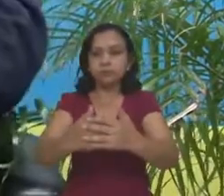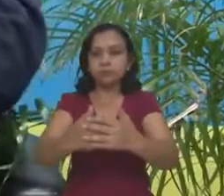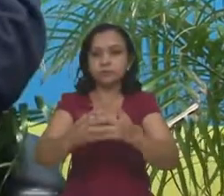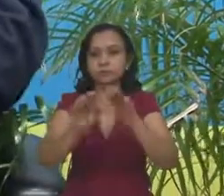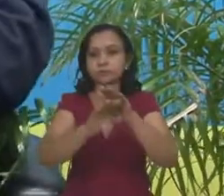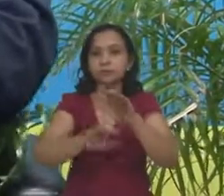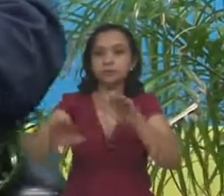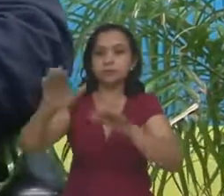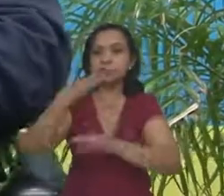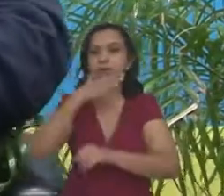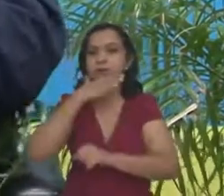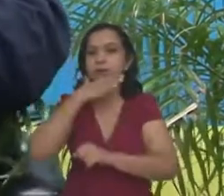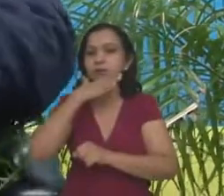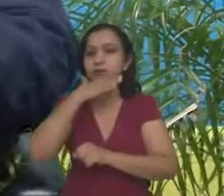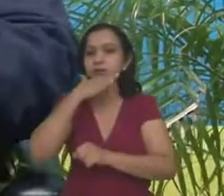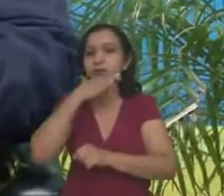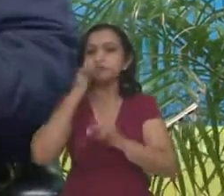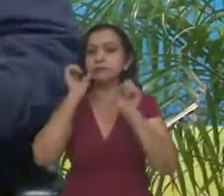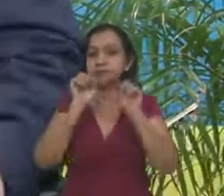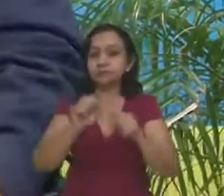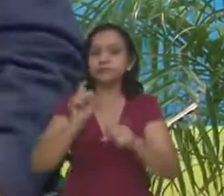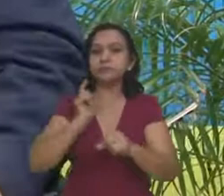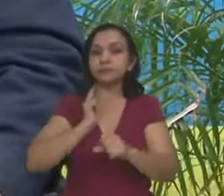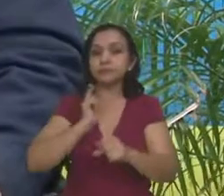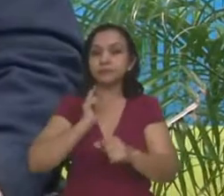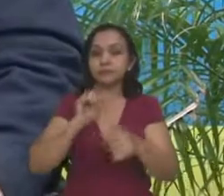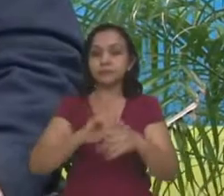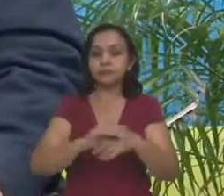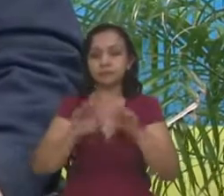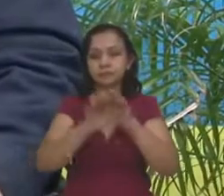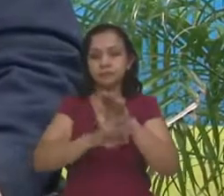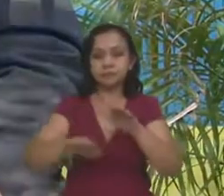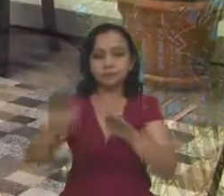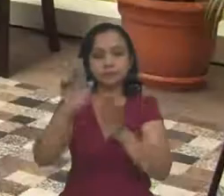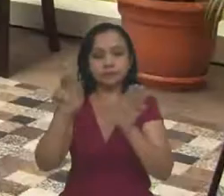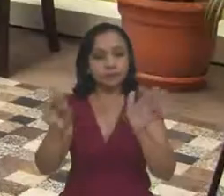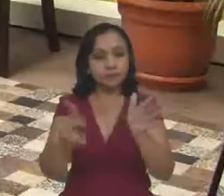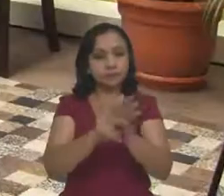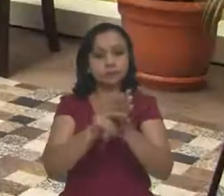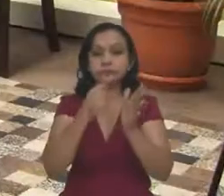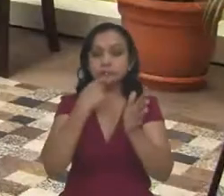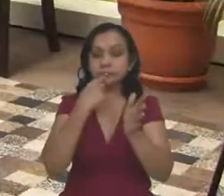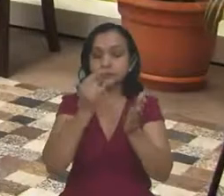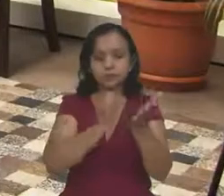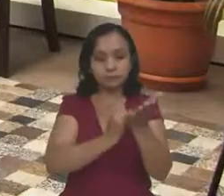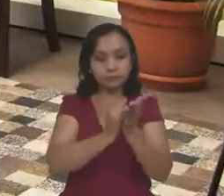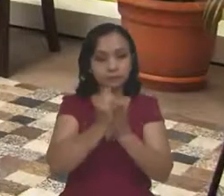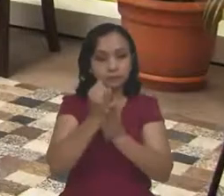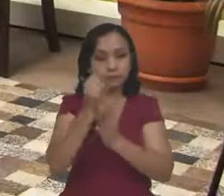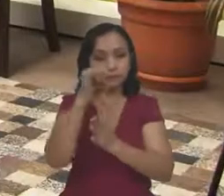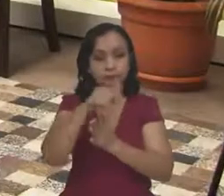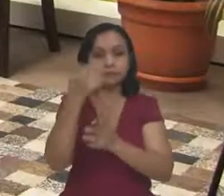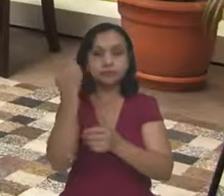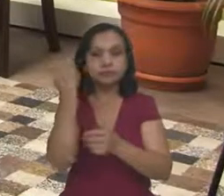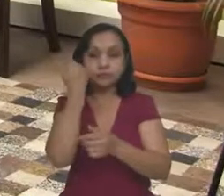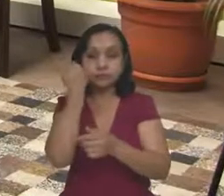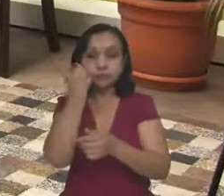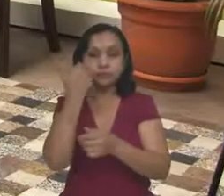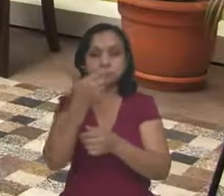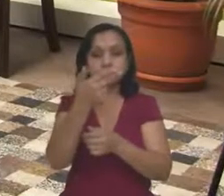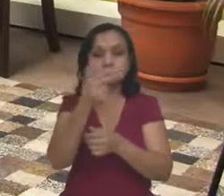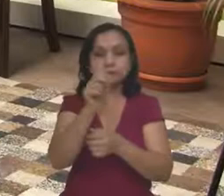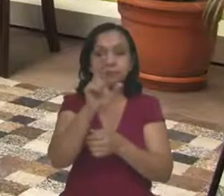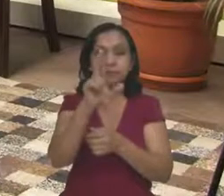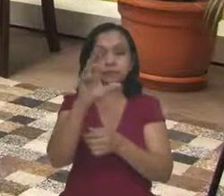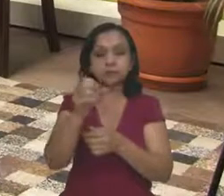mayor de padecerlo, o sea, es mayor. Y lo más peligroso que según estuve investigando sobre esta enfermedad de Charcot es que